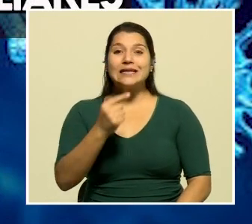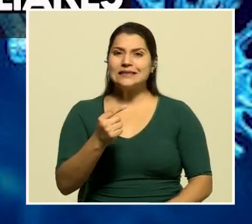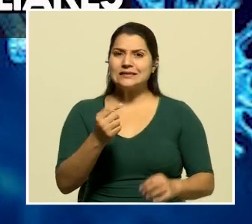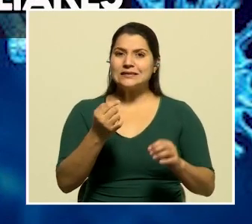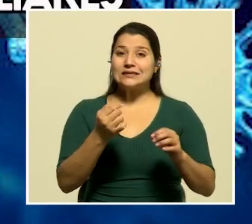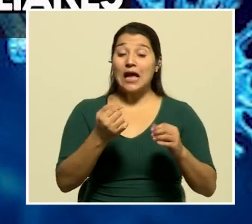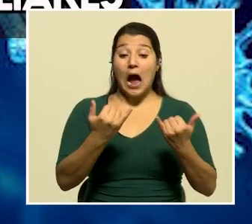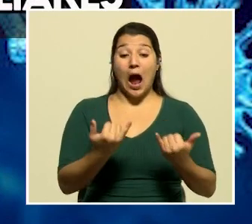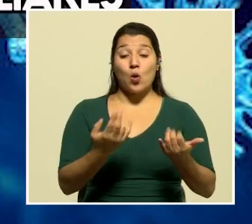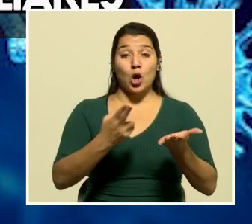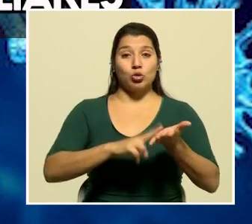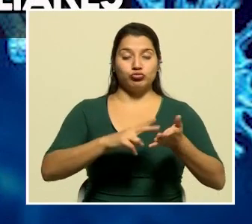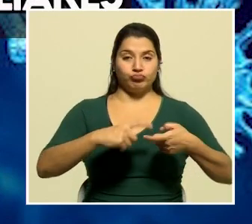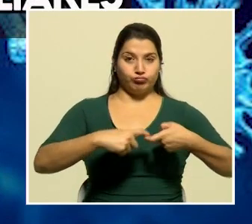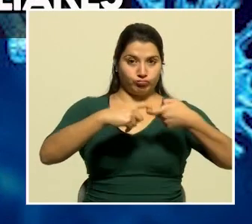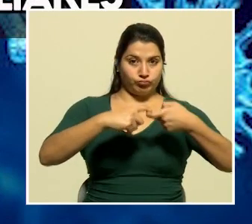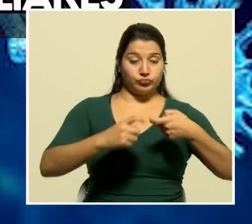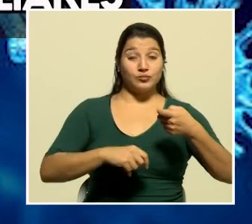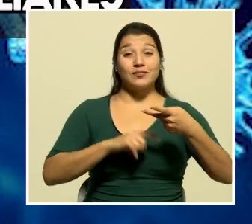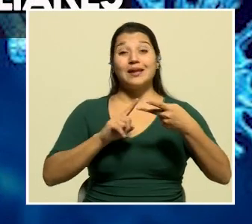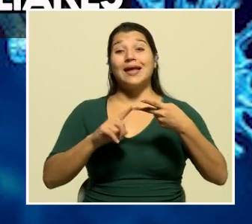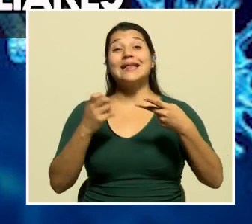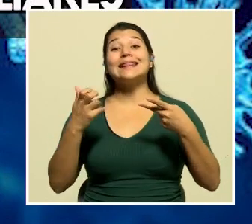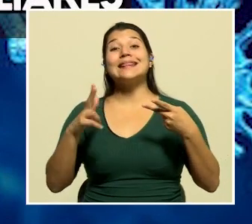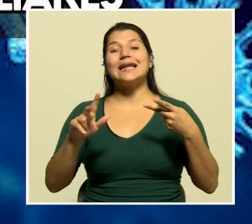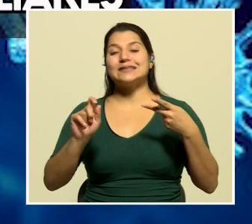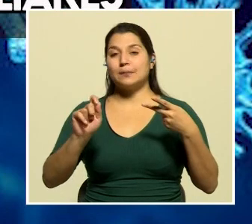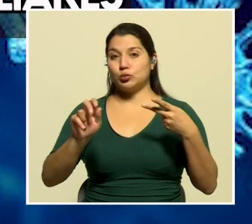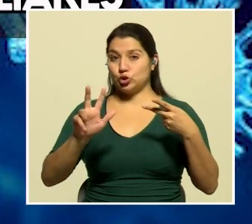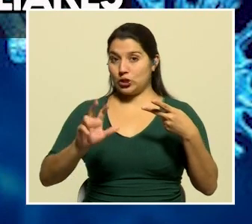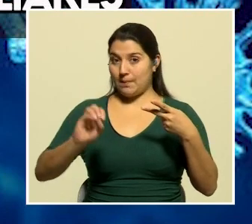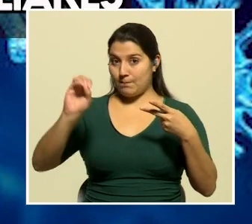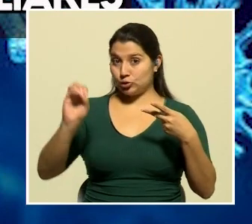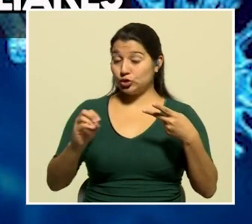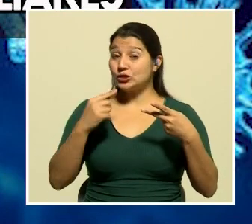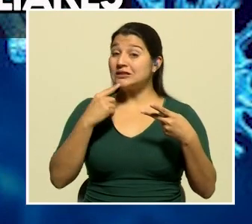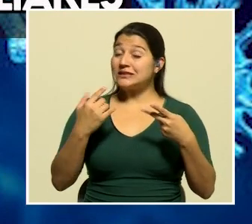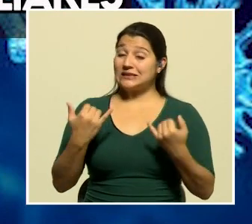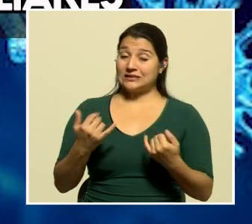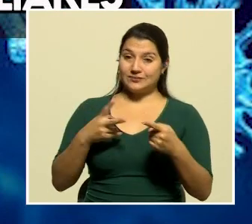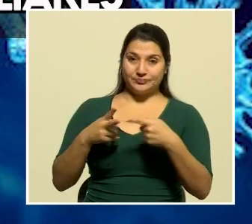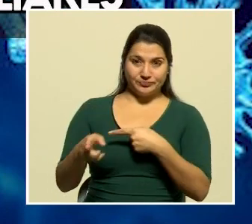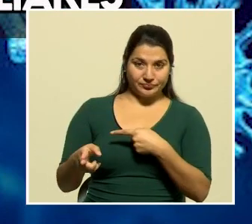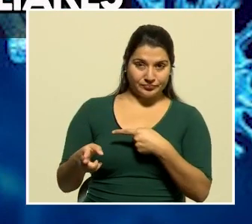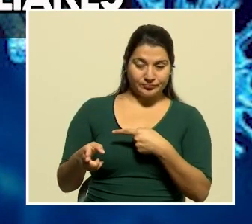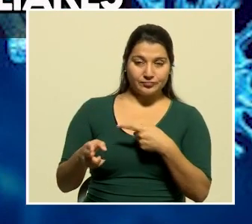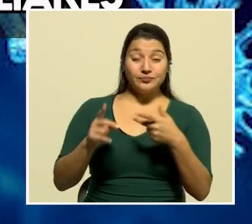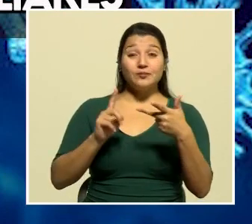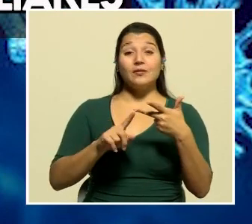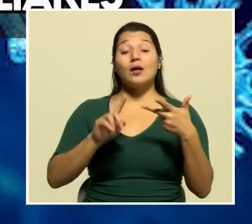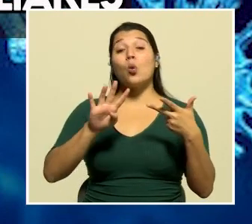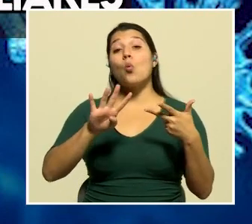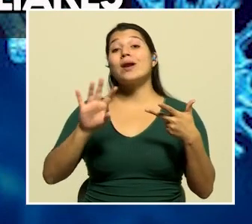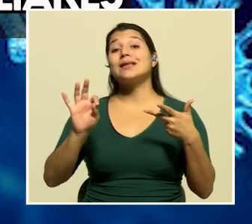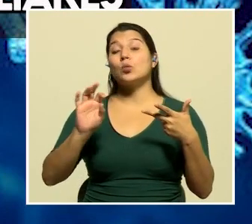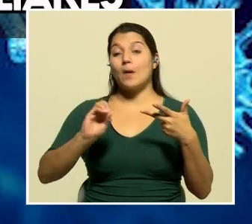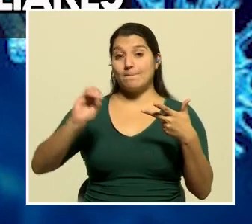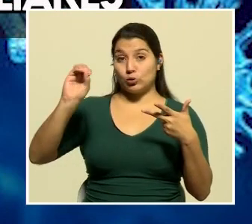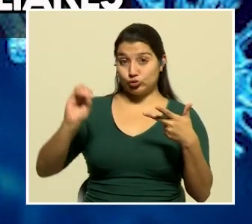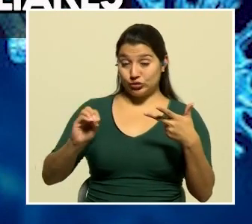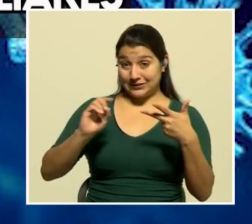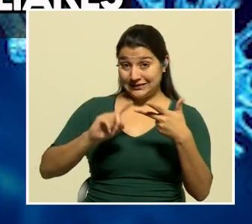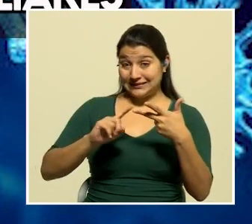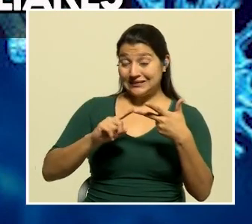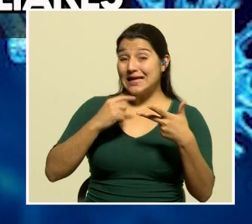laboral suspendido, el 13.3% asegura que fue despedida, un 49%